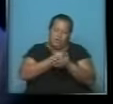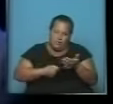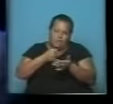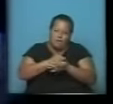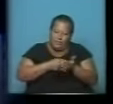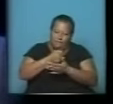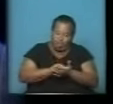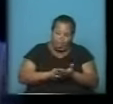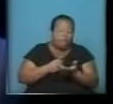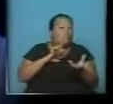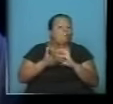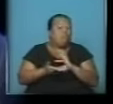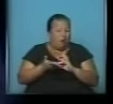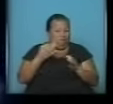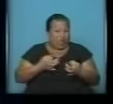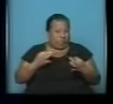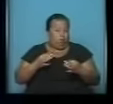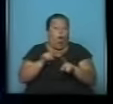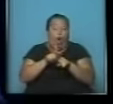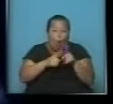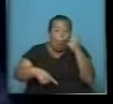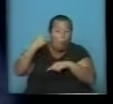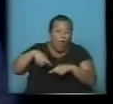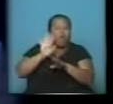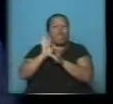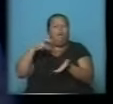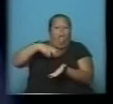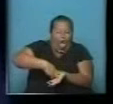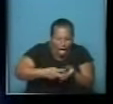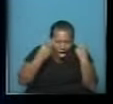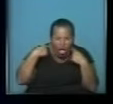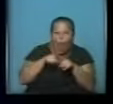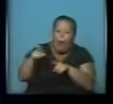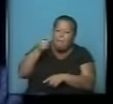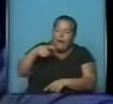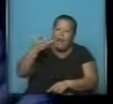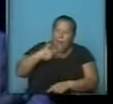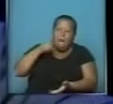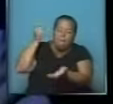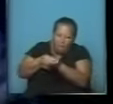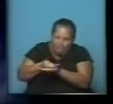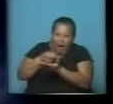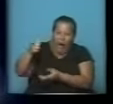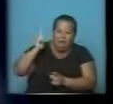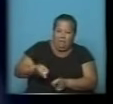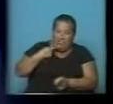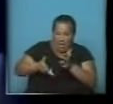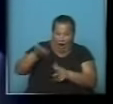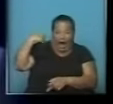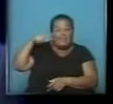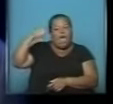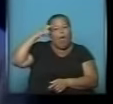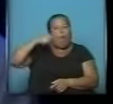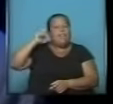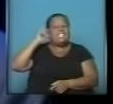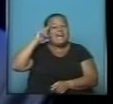remontando. Y la opción está clara, o nos volvemos a arrodillar, como quiere Macri, ir a pagarle, como lo dijo, al juez